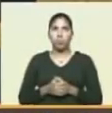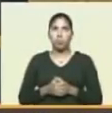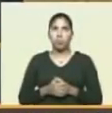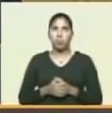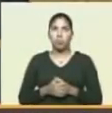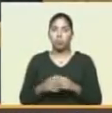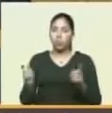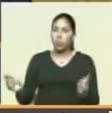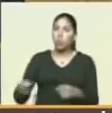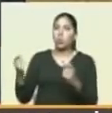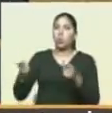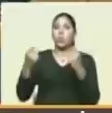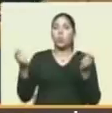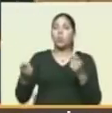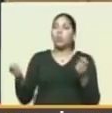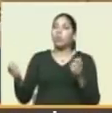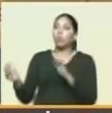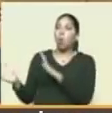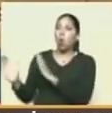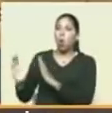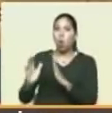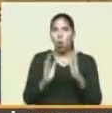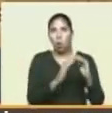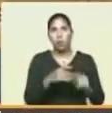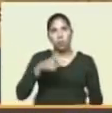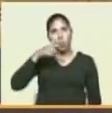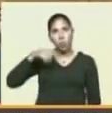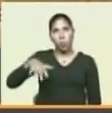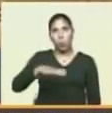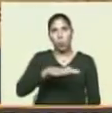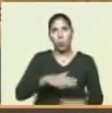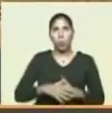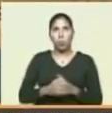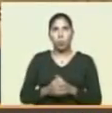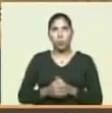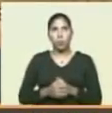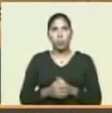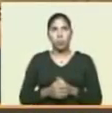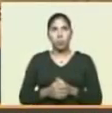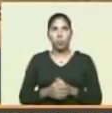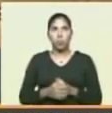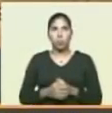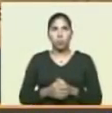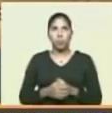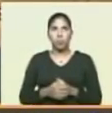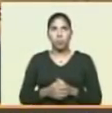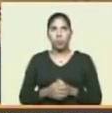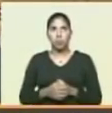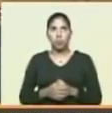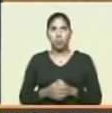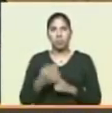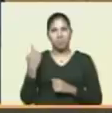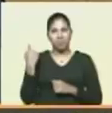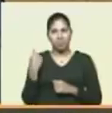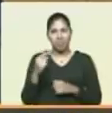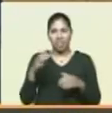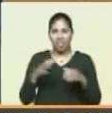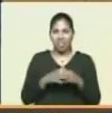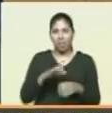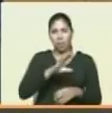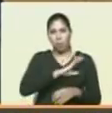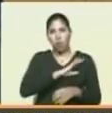incentivando a la organización y a la participación protagónica, que suprima la diáspora que tenemos en el sector campesino, Braulio